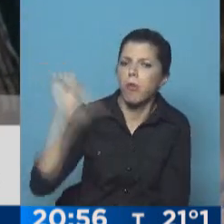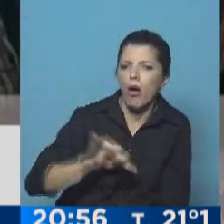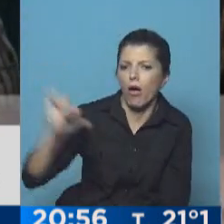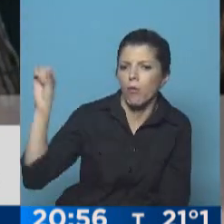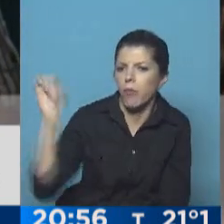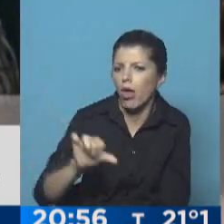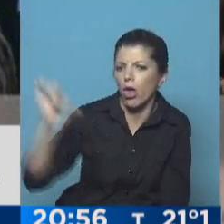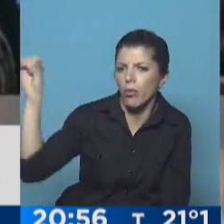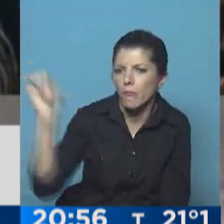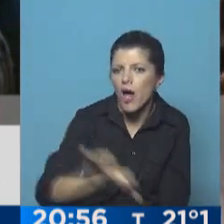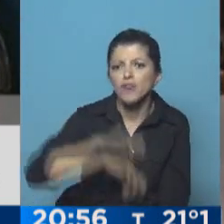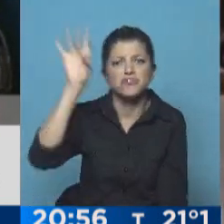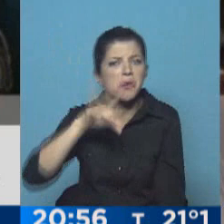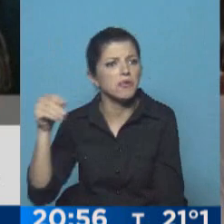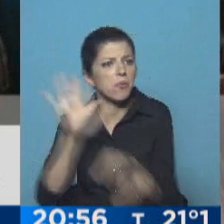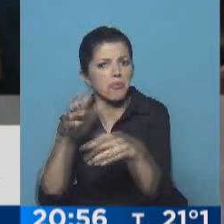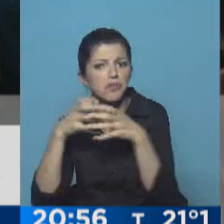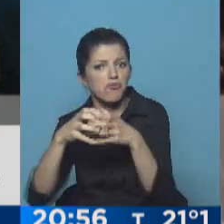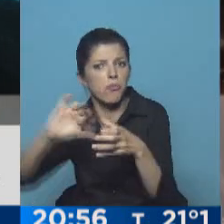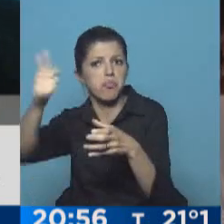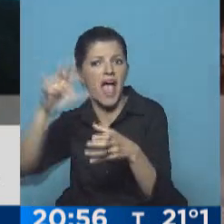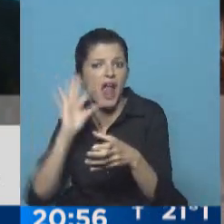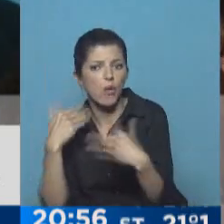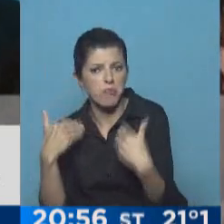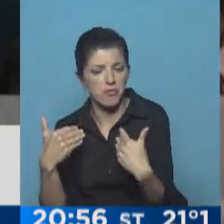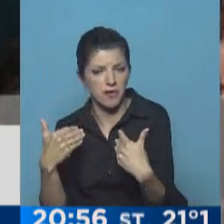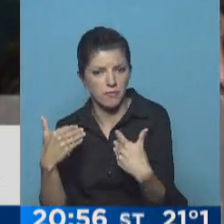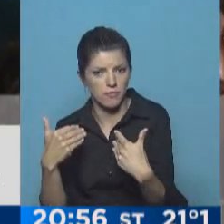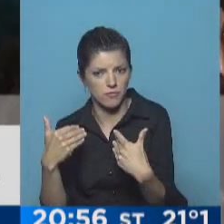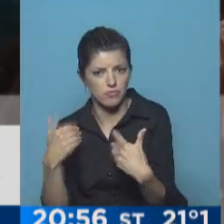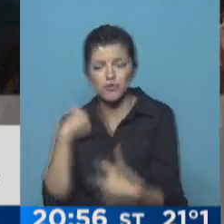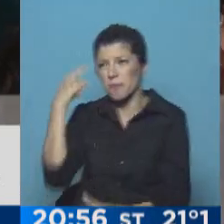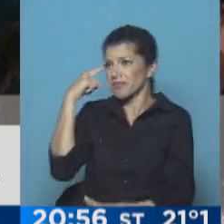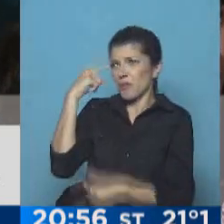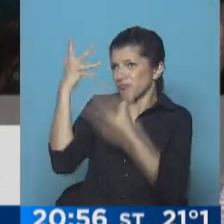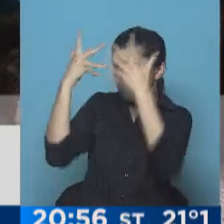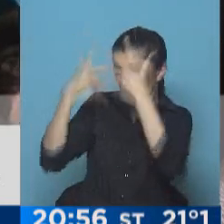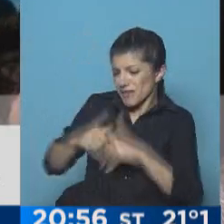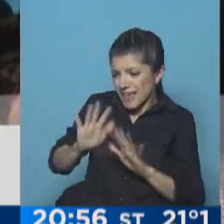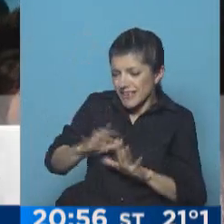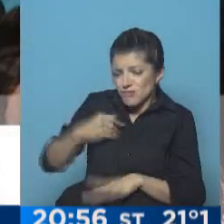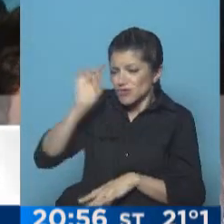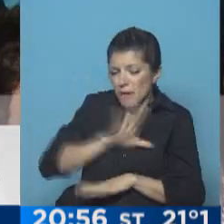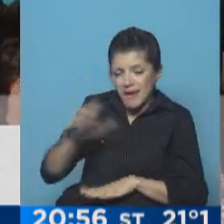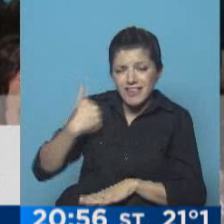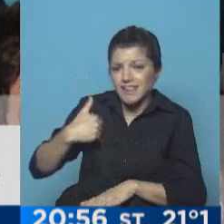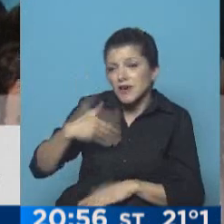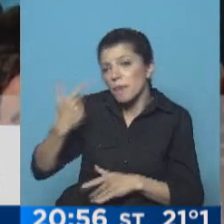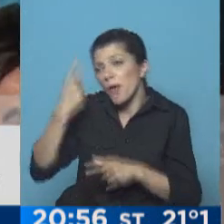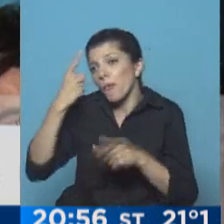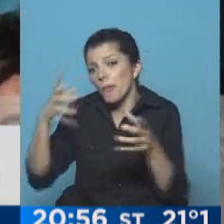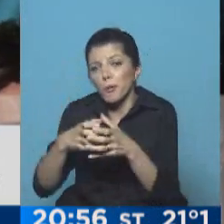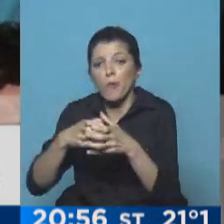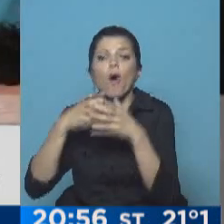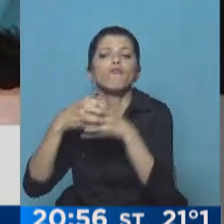era en fútbol nos habían reducido a eso a que la Argentina era solo un buen equipo